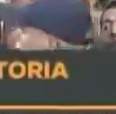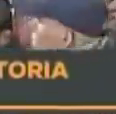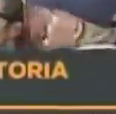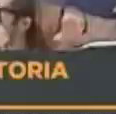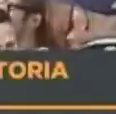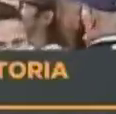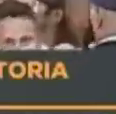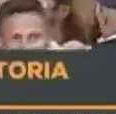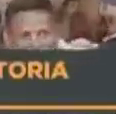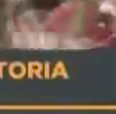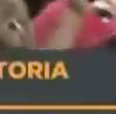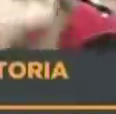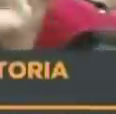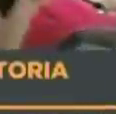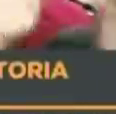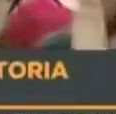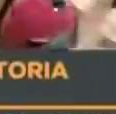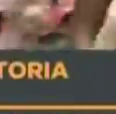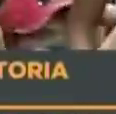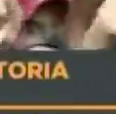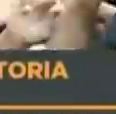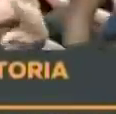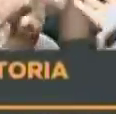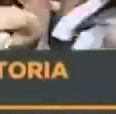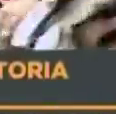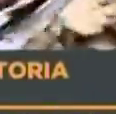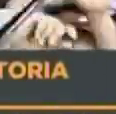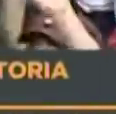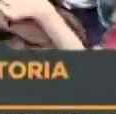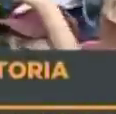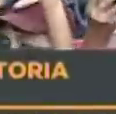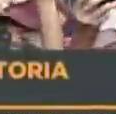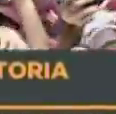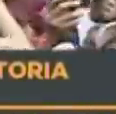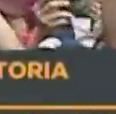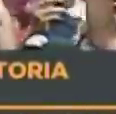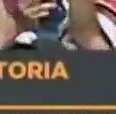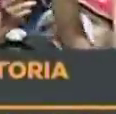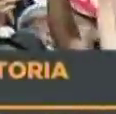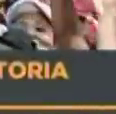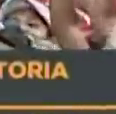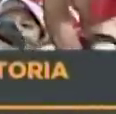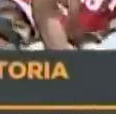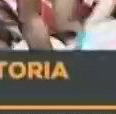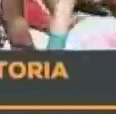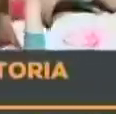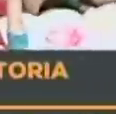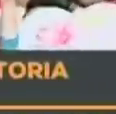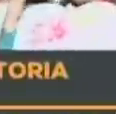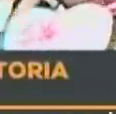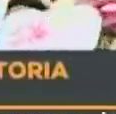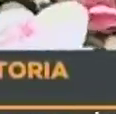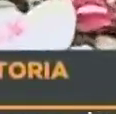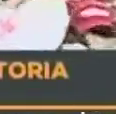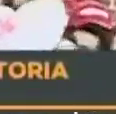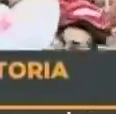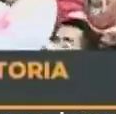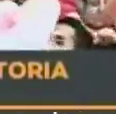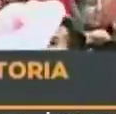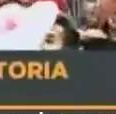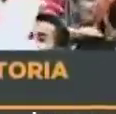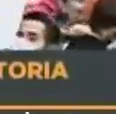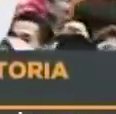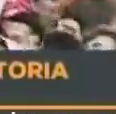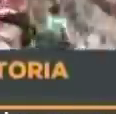acá desde la tarima de esta concentración. Más temprano, recordemos entonces que inició esta campaña este